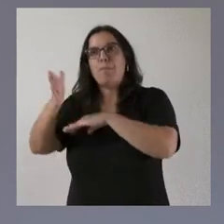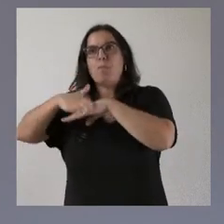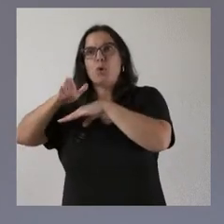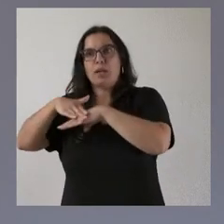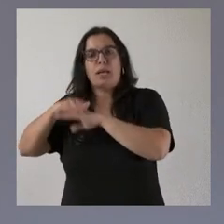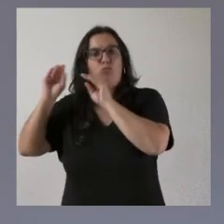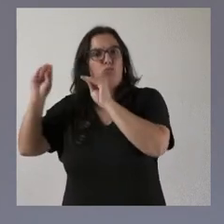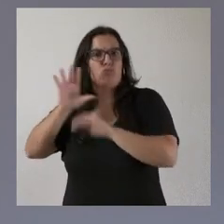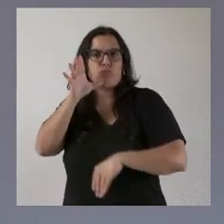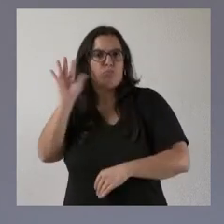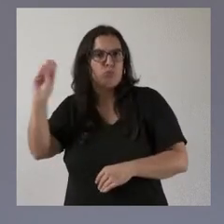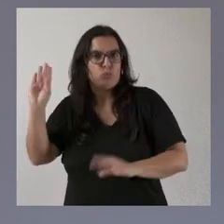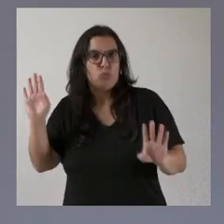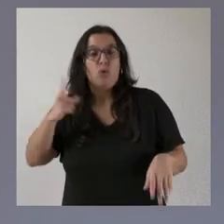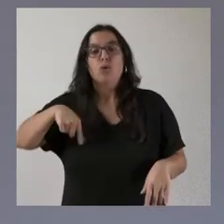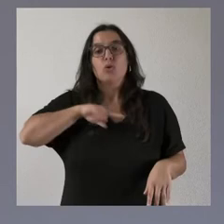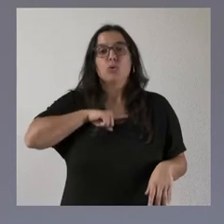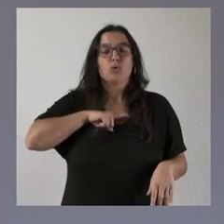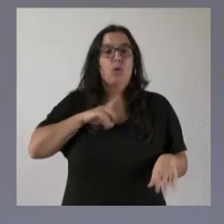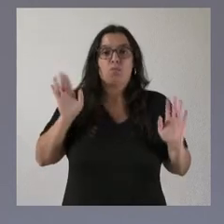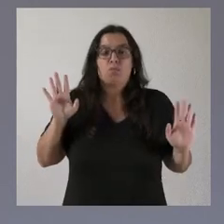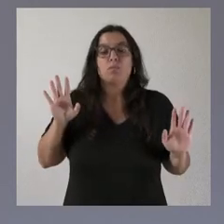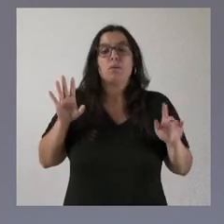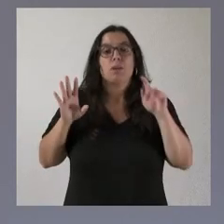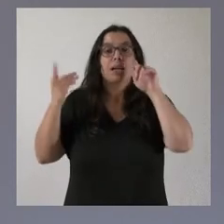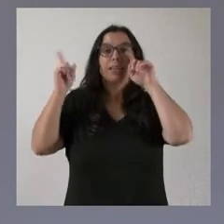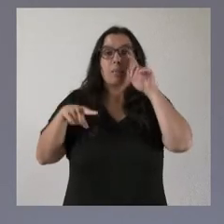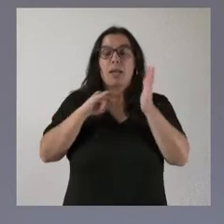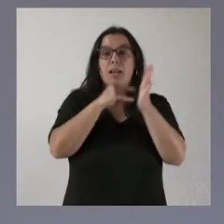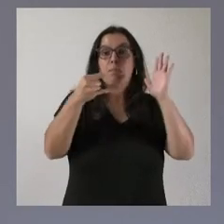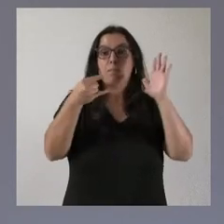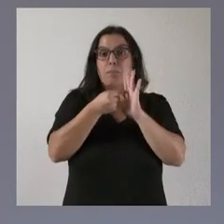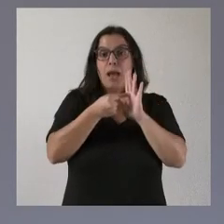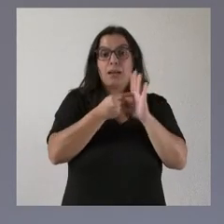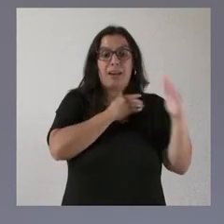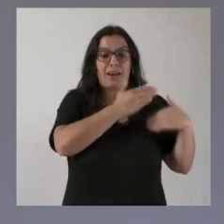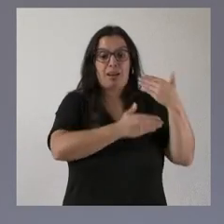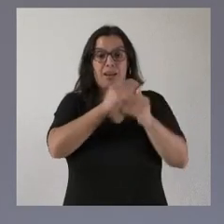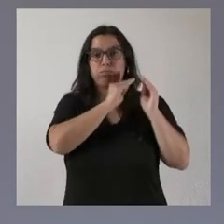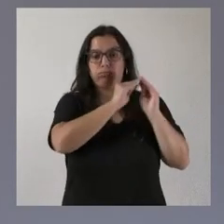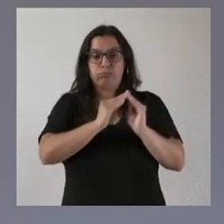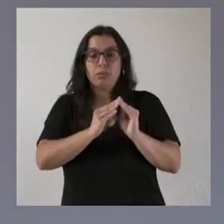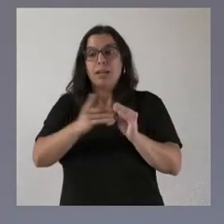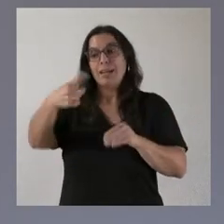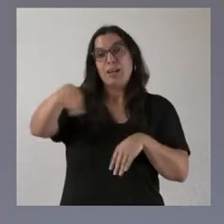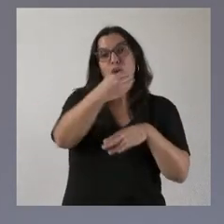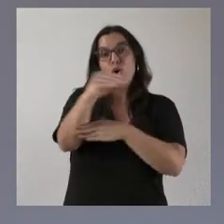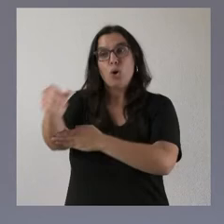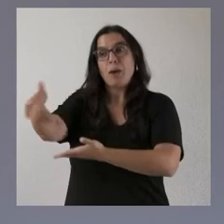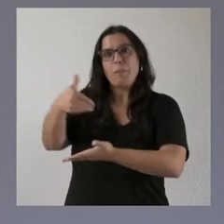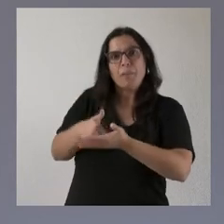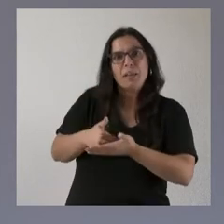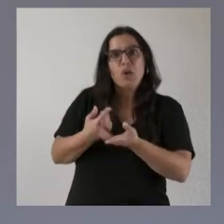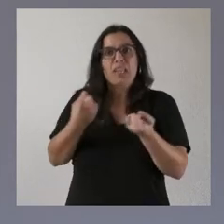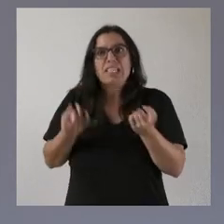nosotros no hemos entrado a eso tampoco cuando se ha estado elaborando el plan por parte de los jóvenes ha surgido la necesidad de plantear un